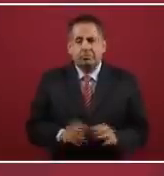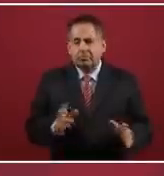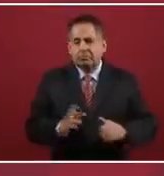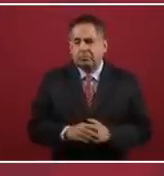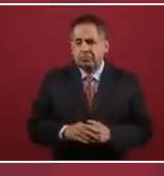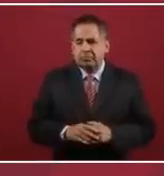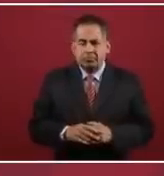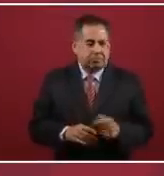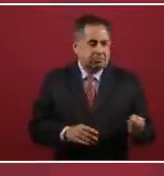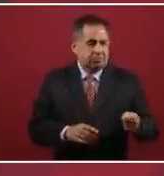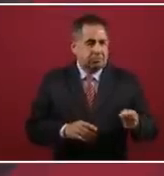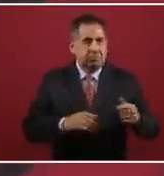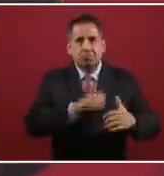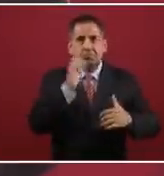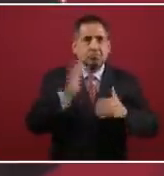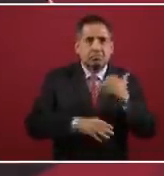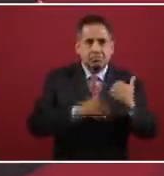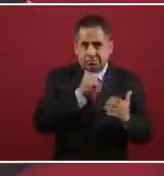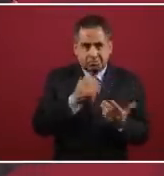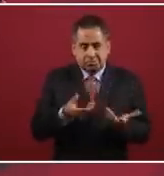las sacaban